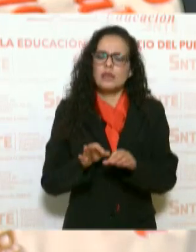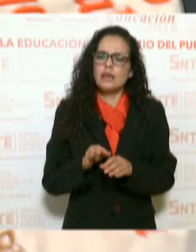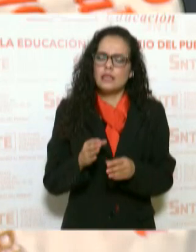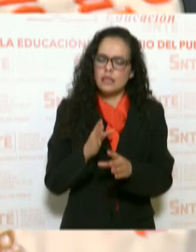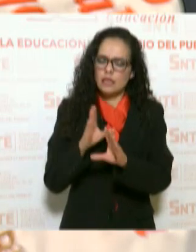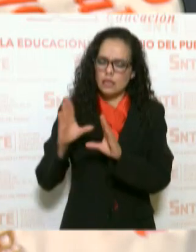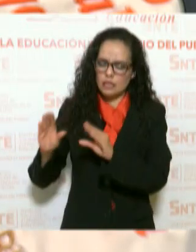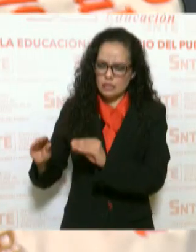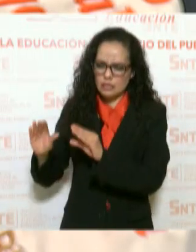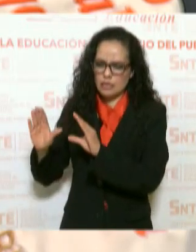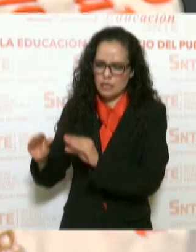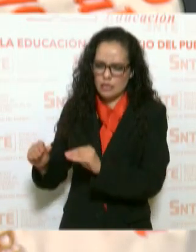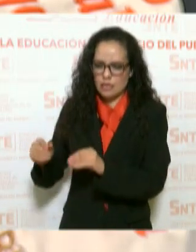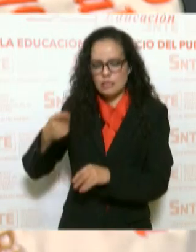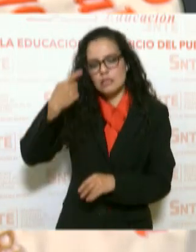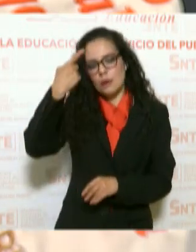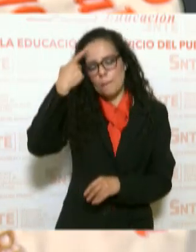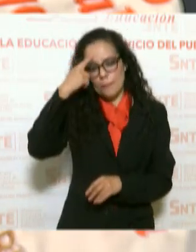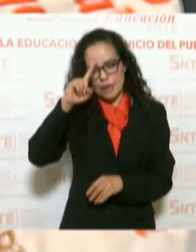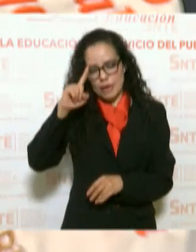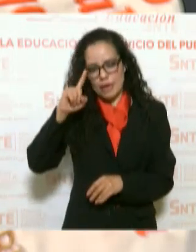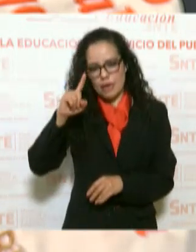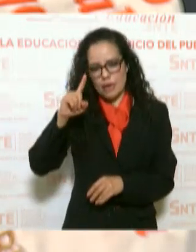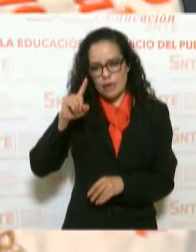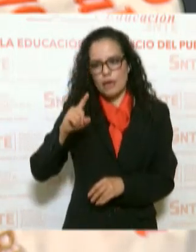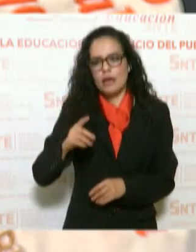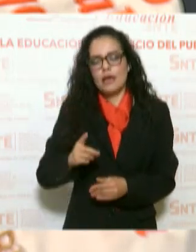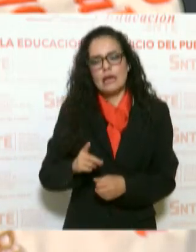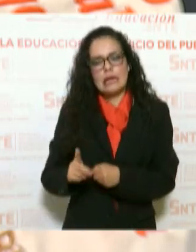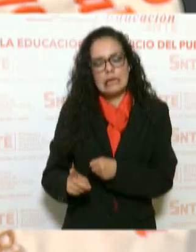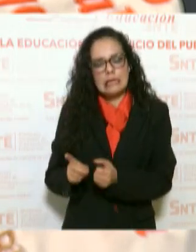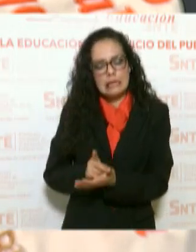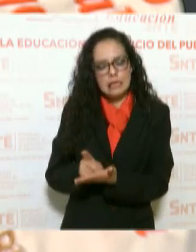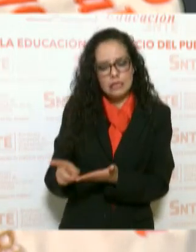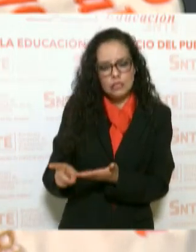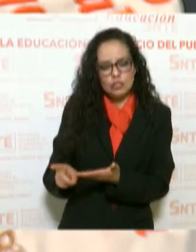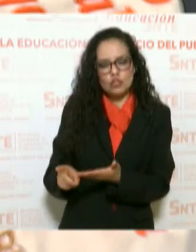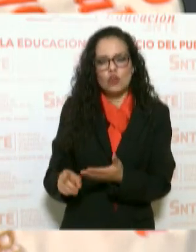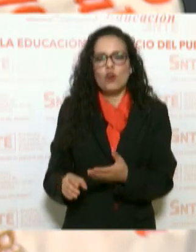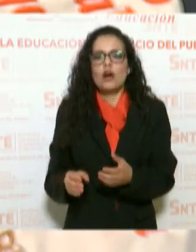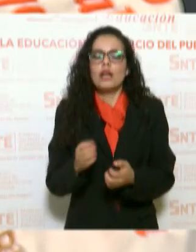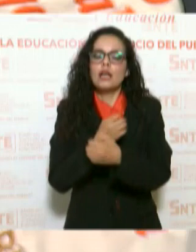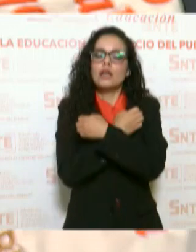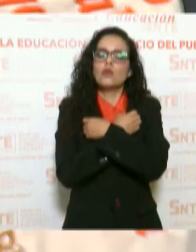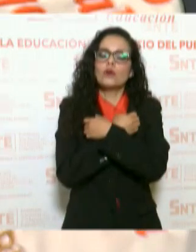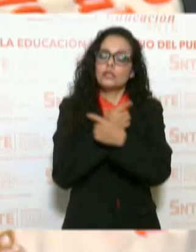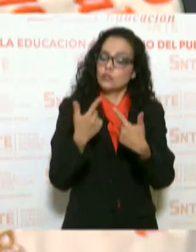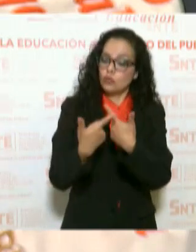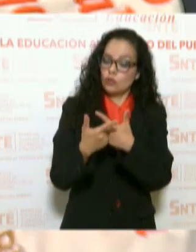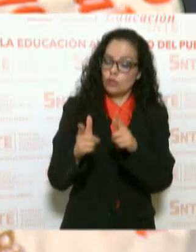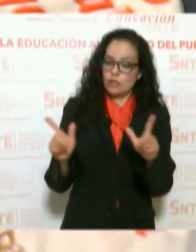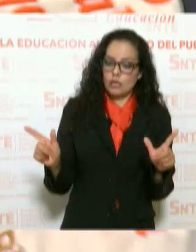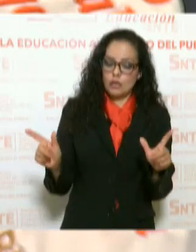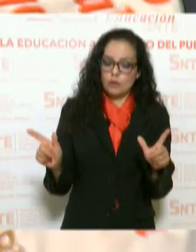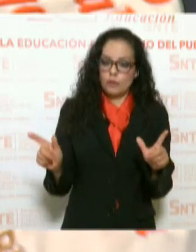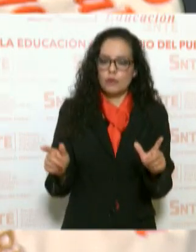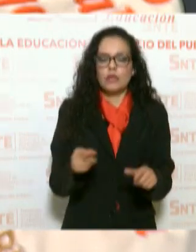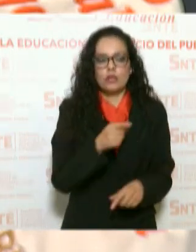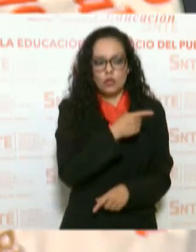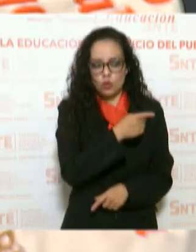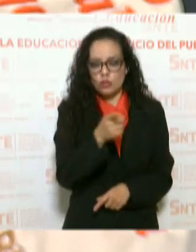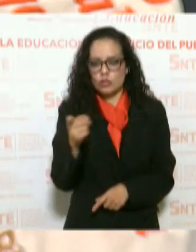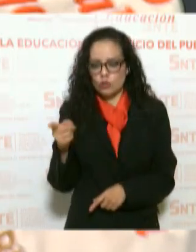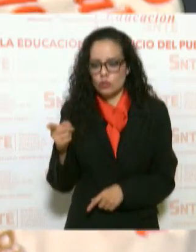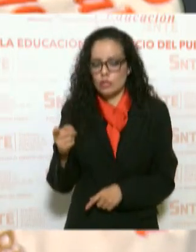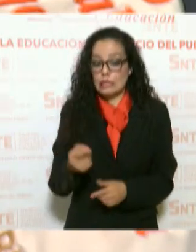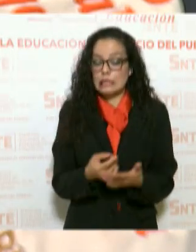evaluar y promover la aplicación de la libertad académica en la práctica. Colegas, sé que esperan estos tres días con tanta ilusión